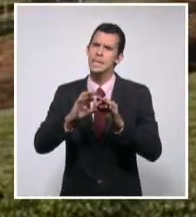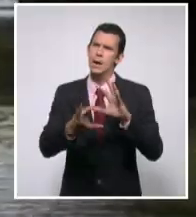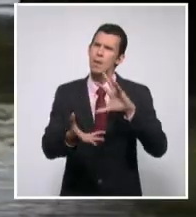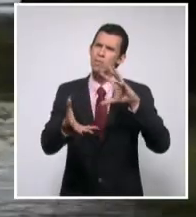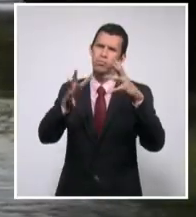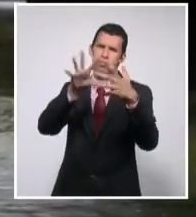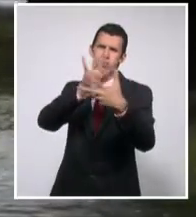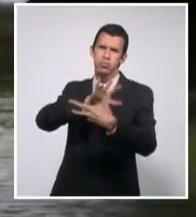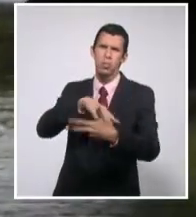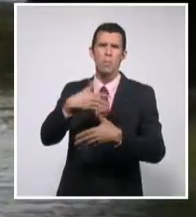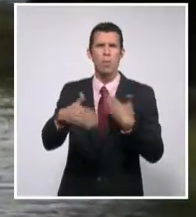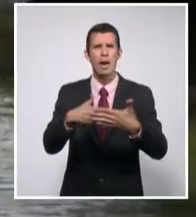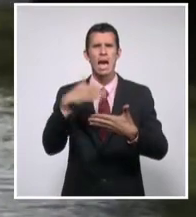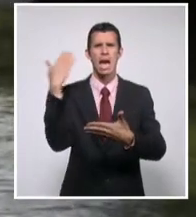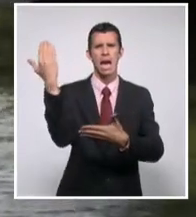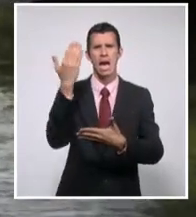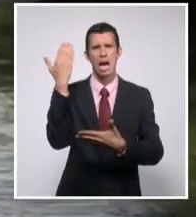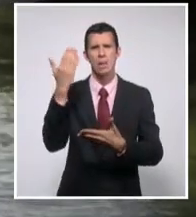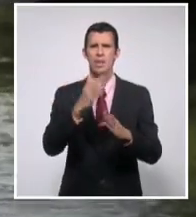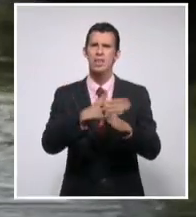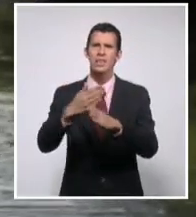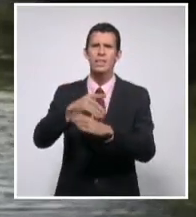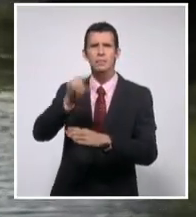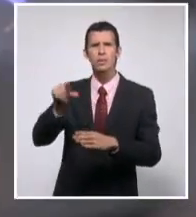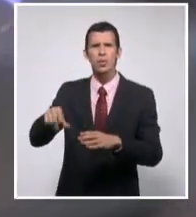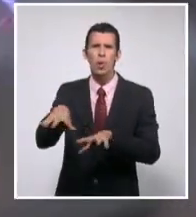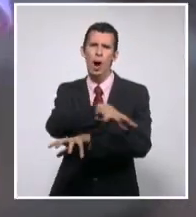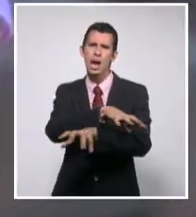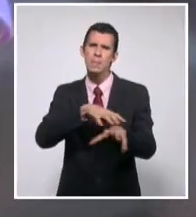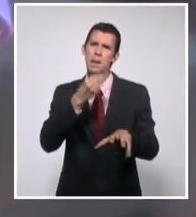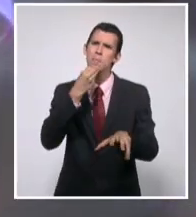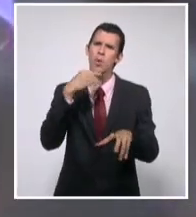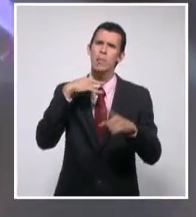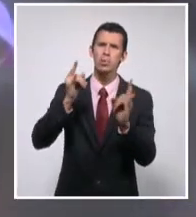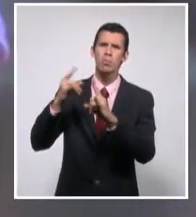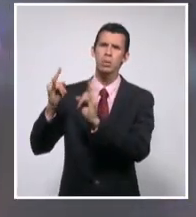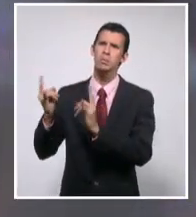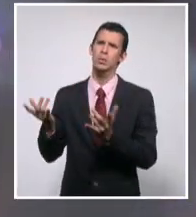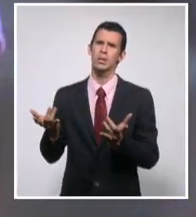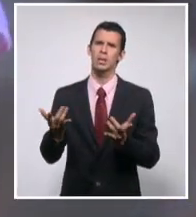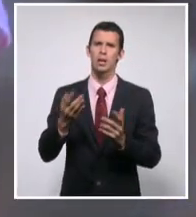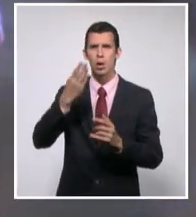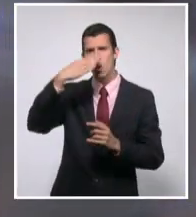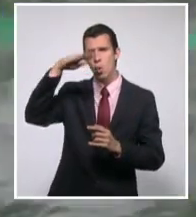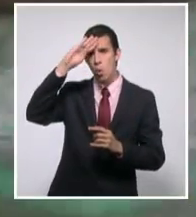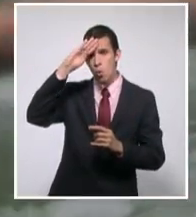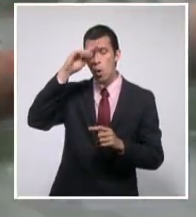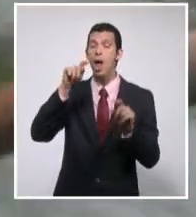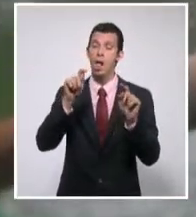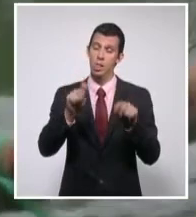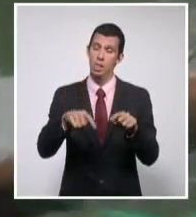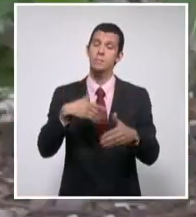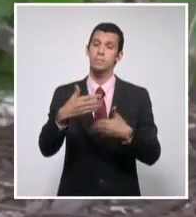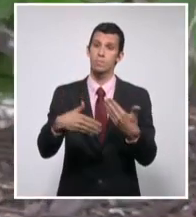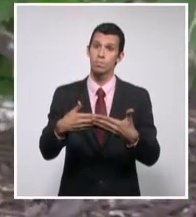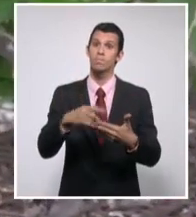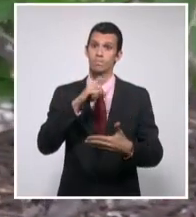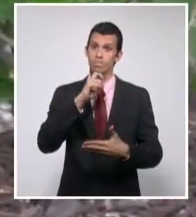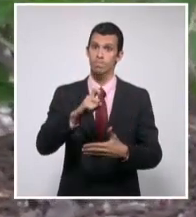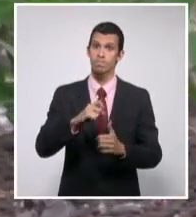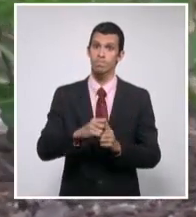biológica. Cuba no escapa a los desafíos que impone la pandemia y aboga por mecanismos